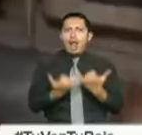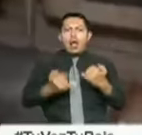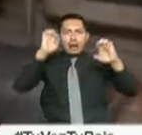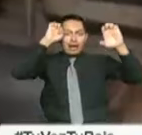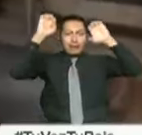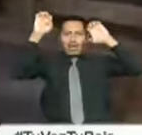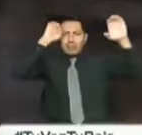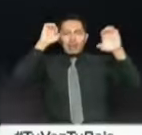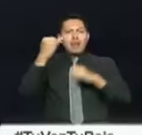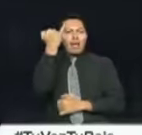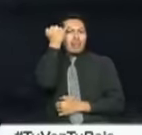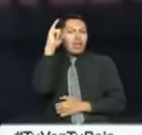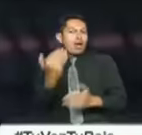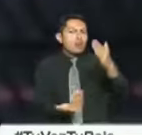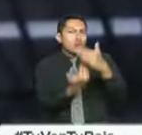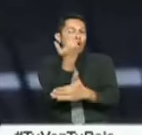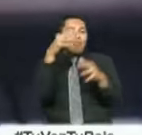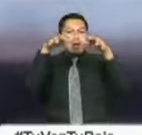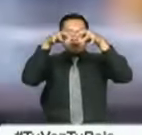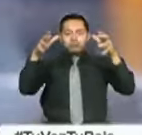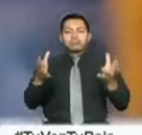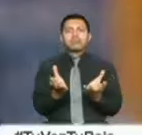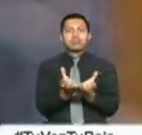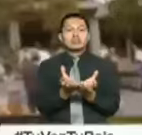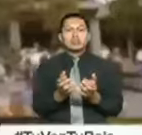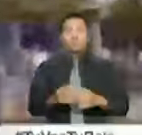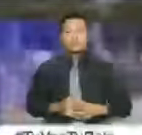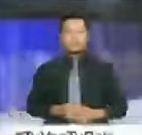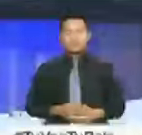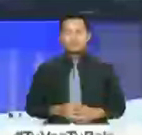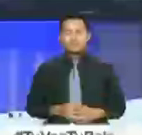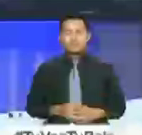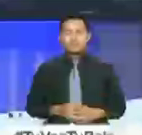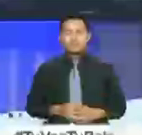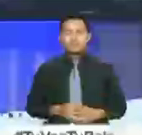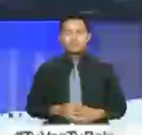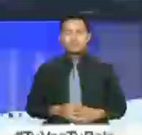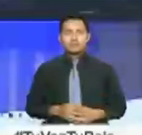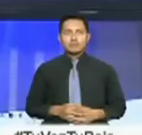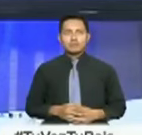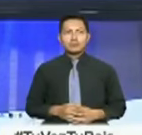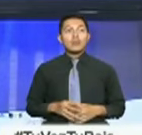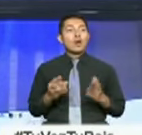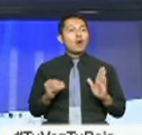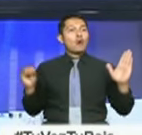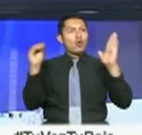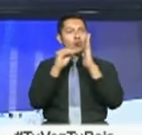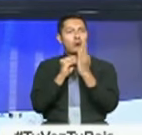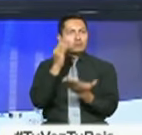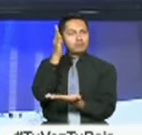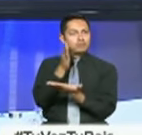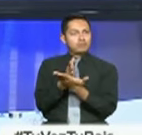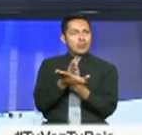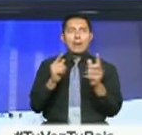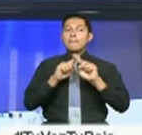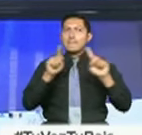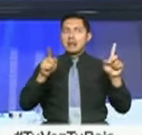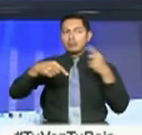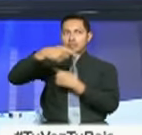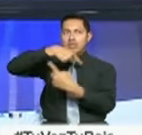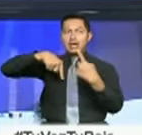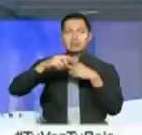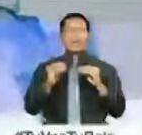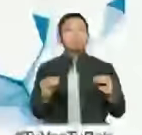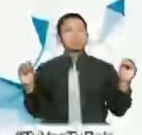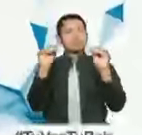tendencias globales. Carolina Díaz, Noticiero Ciudadano. Una nueva pausa en la emisión central de Noticiero Ciudadano,